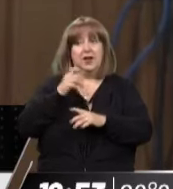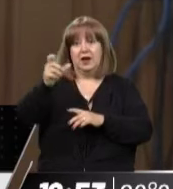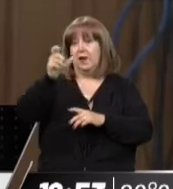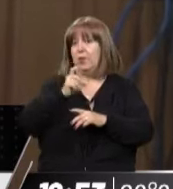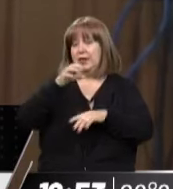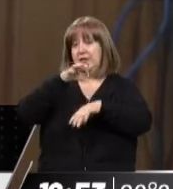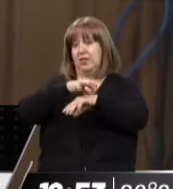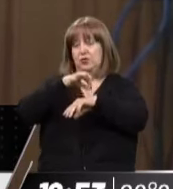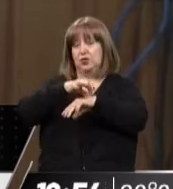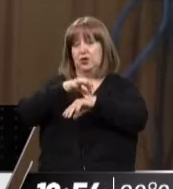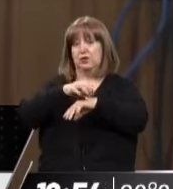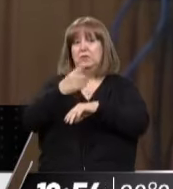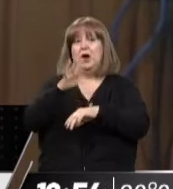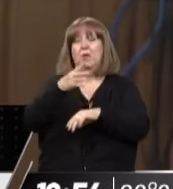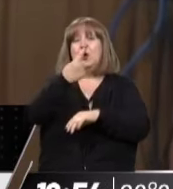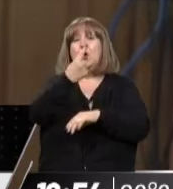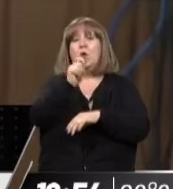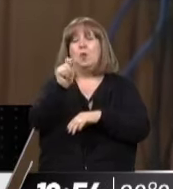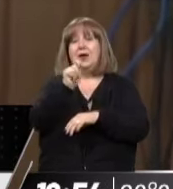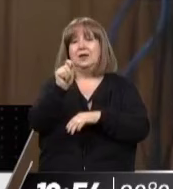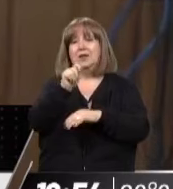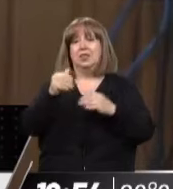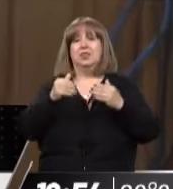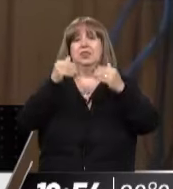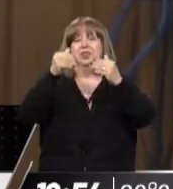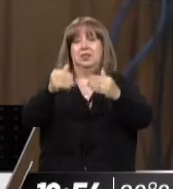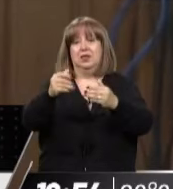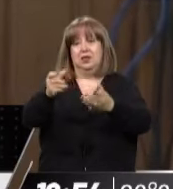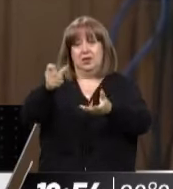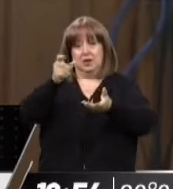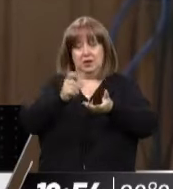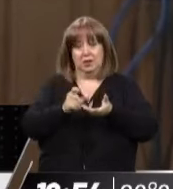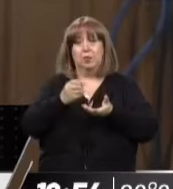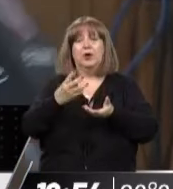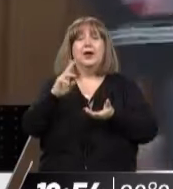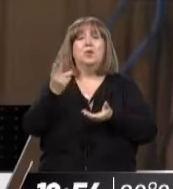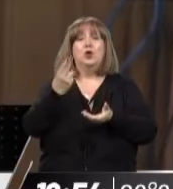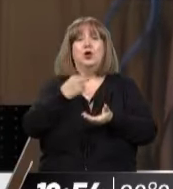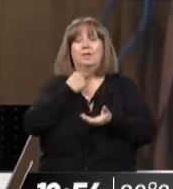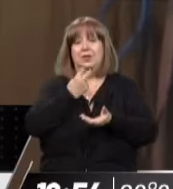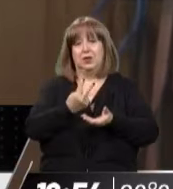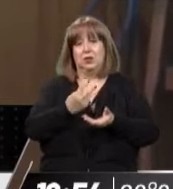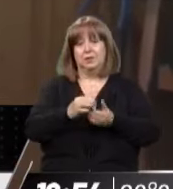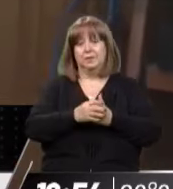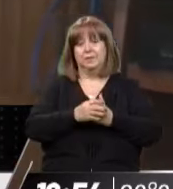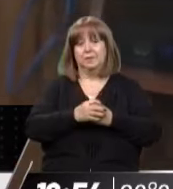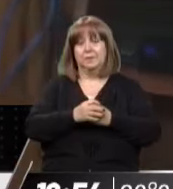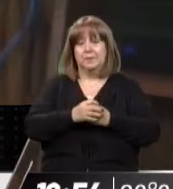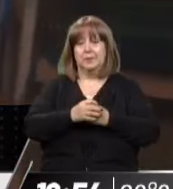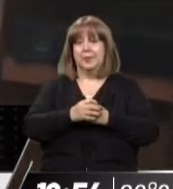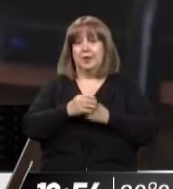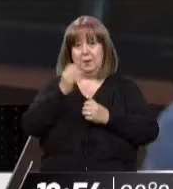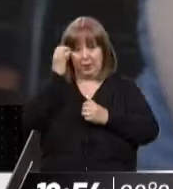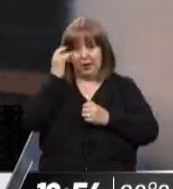nos han dicho que dentro de un mes aproximadamente nos van a entregar el resultado voy a hablar un ratito con